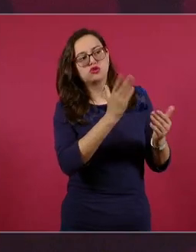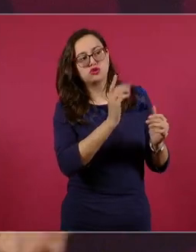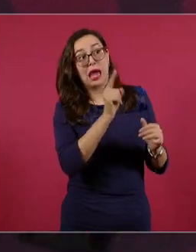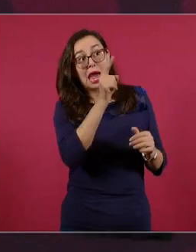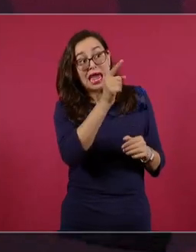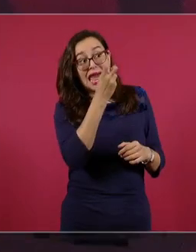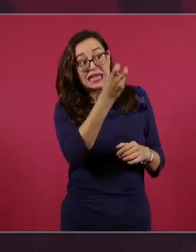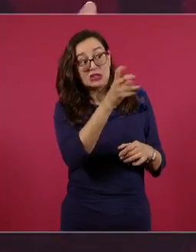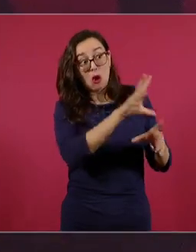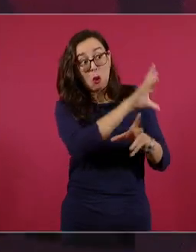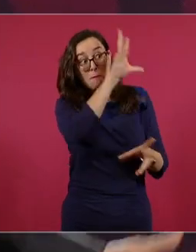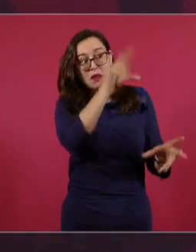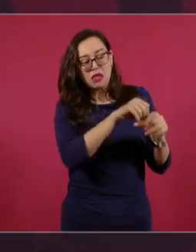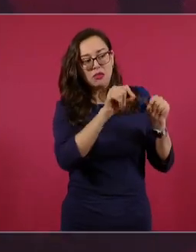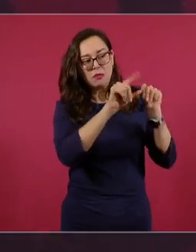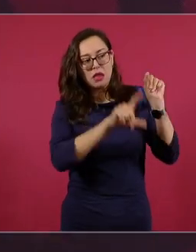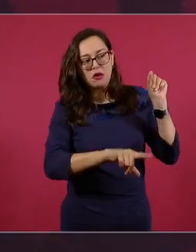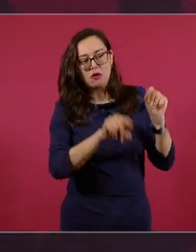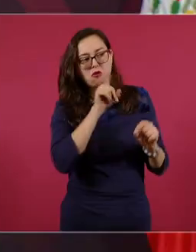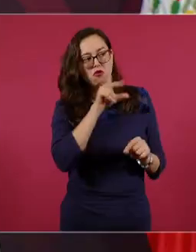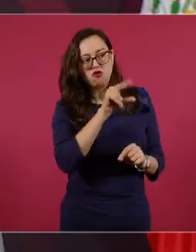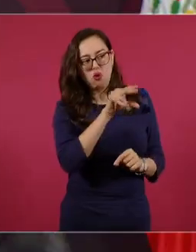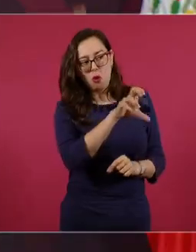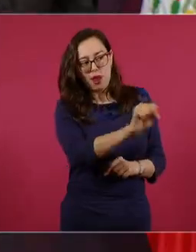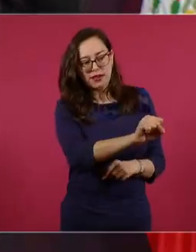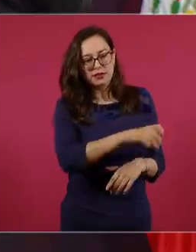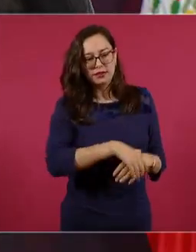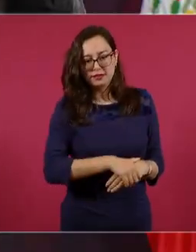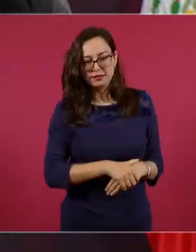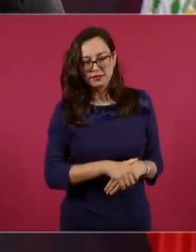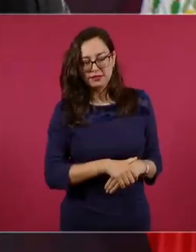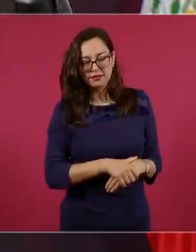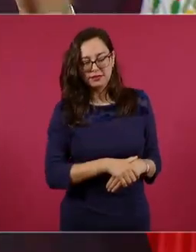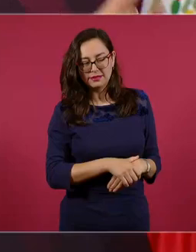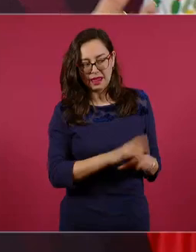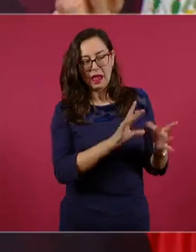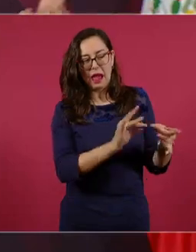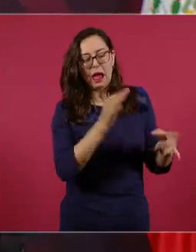Y por eso, ¿qué sucedió? No, pues